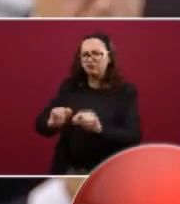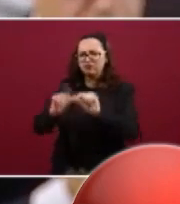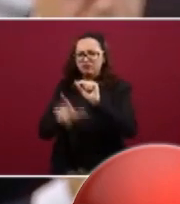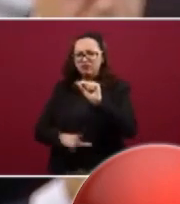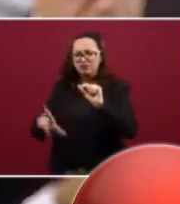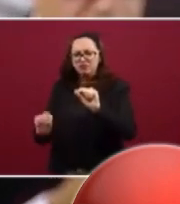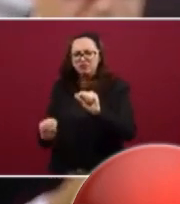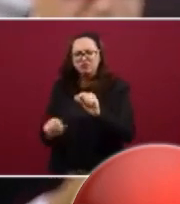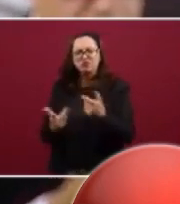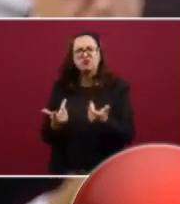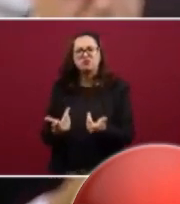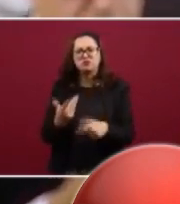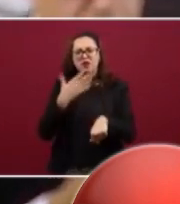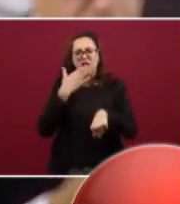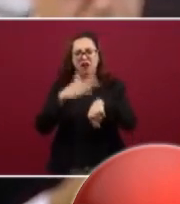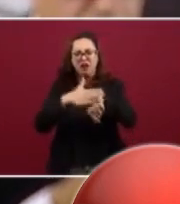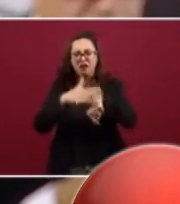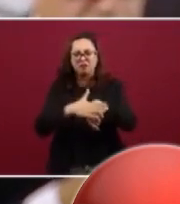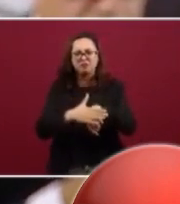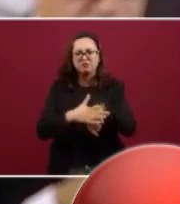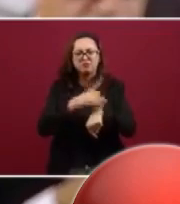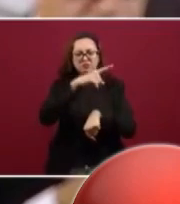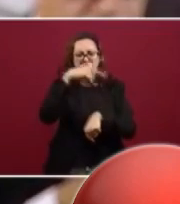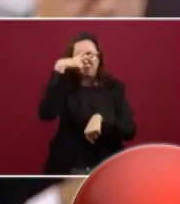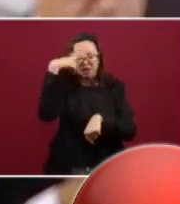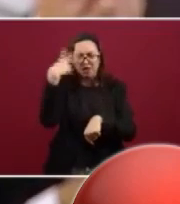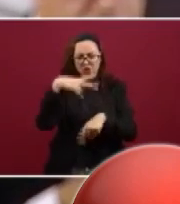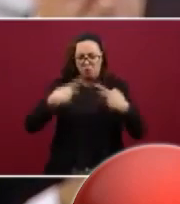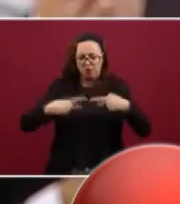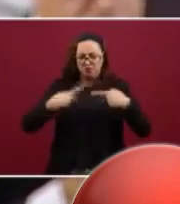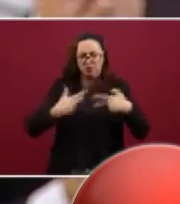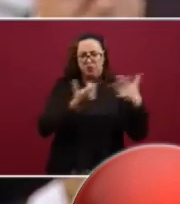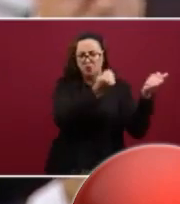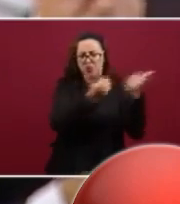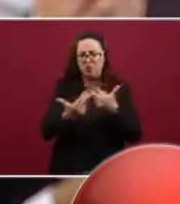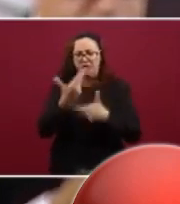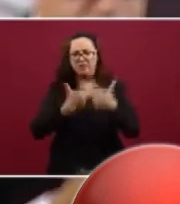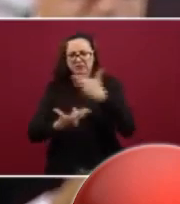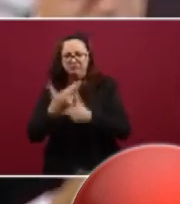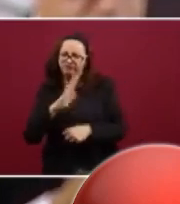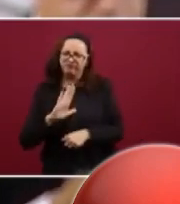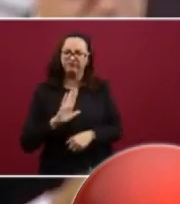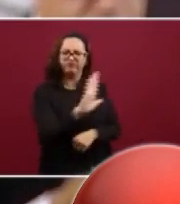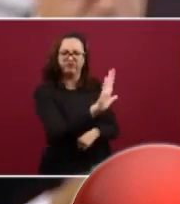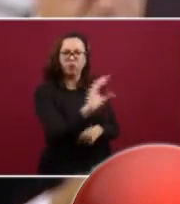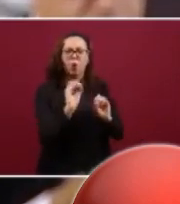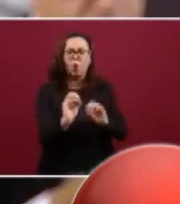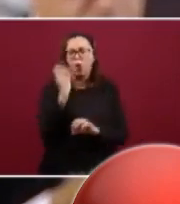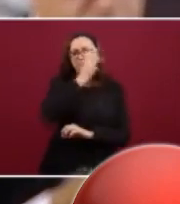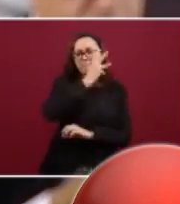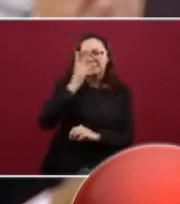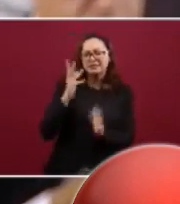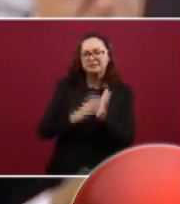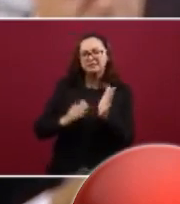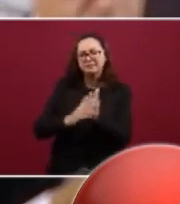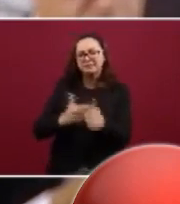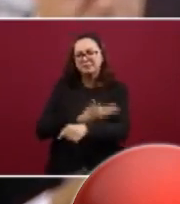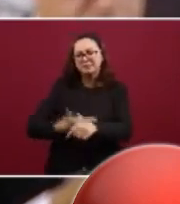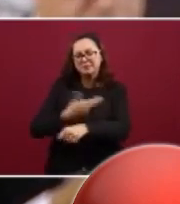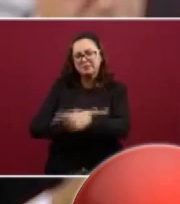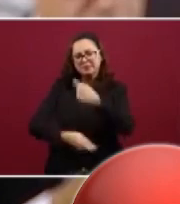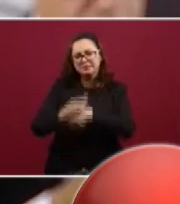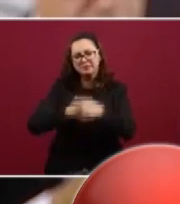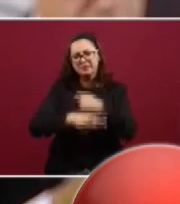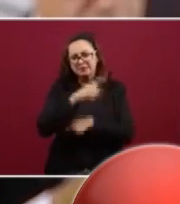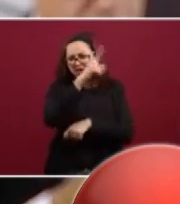las deportaciones de nuestros paisanos en Estados Unidos o algún plan para visas o papeles para los mexicanos que